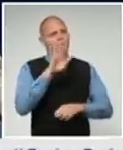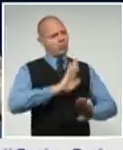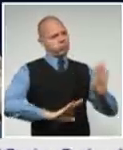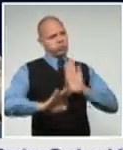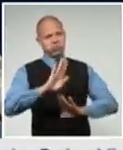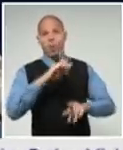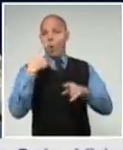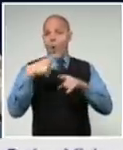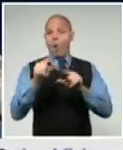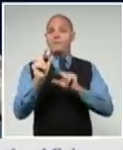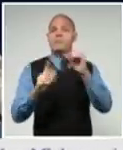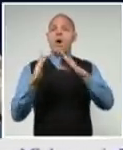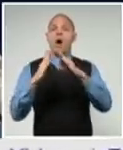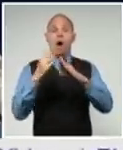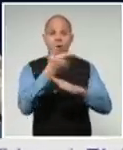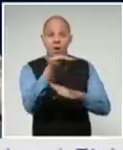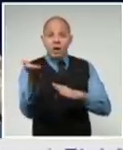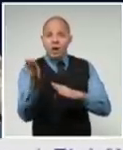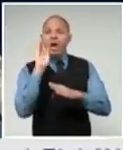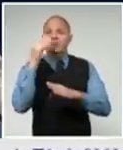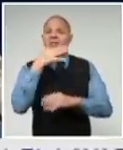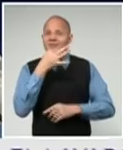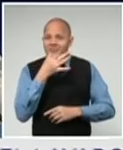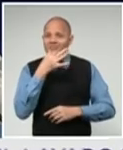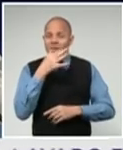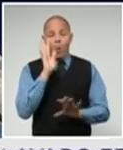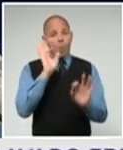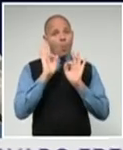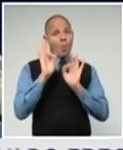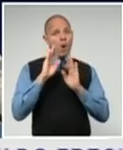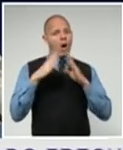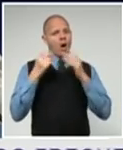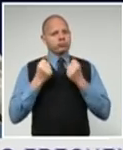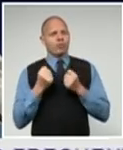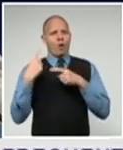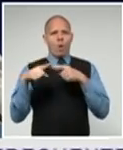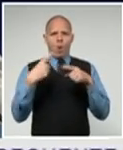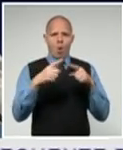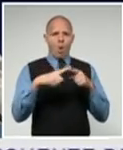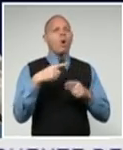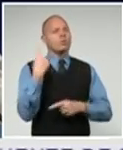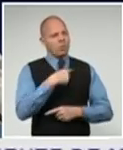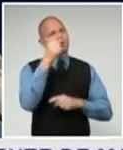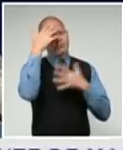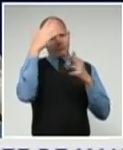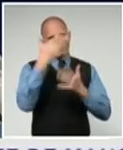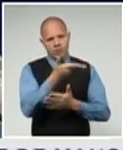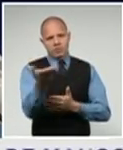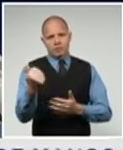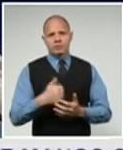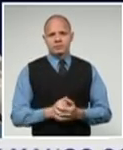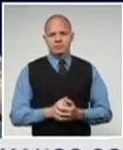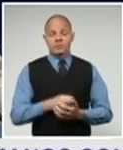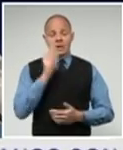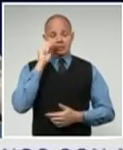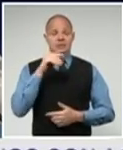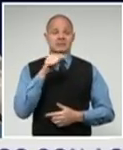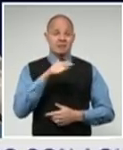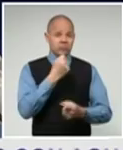riesgos que tiene esta enfermedad para las personas adultas mayores y además